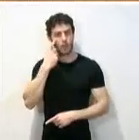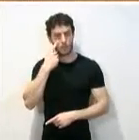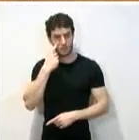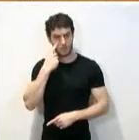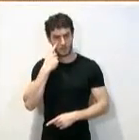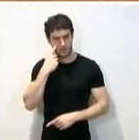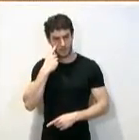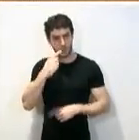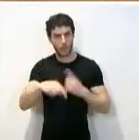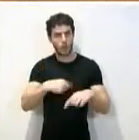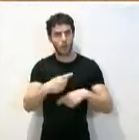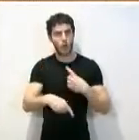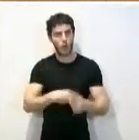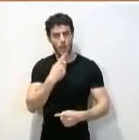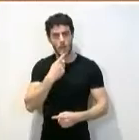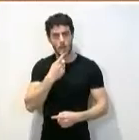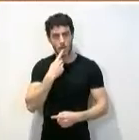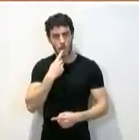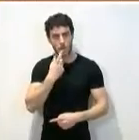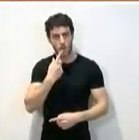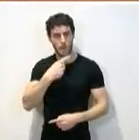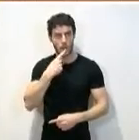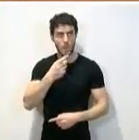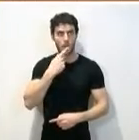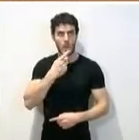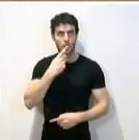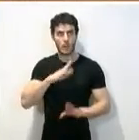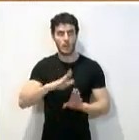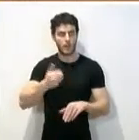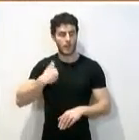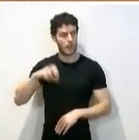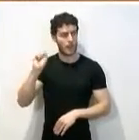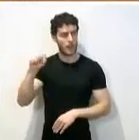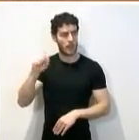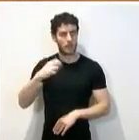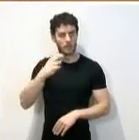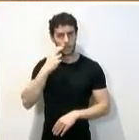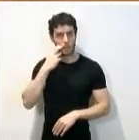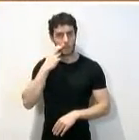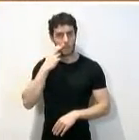los días, lo oímos y lo decimos tanto que ya no lo escuchamos.